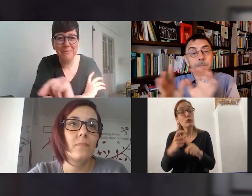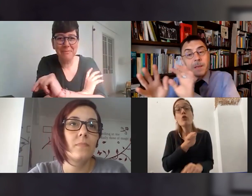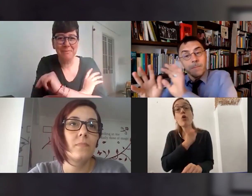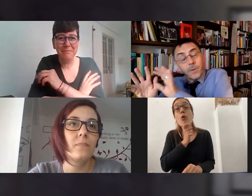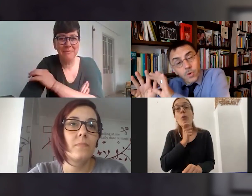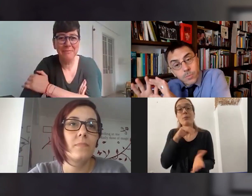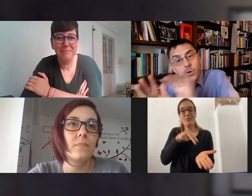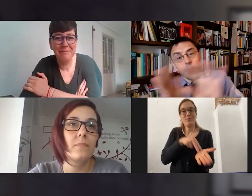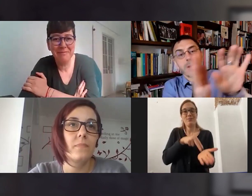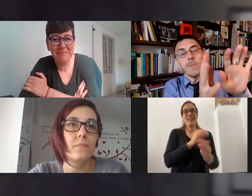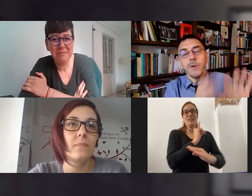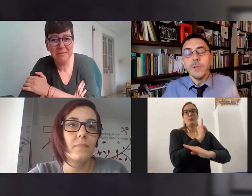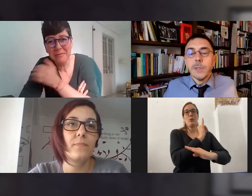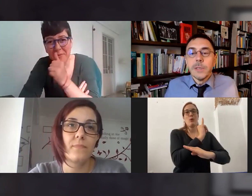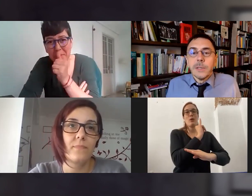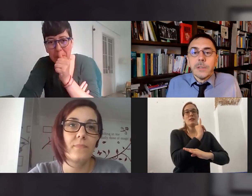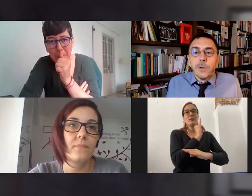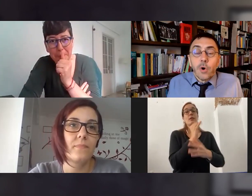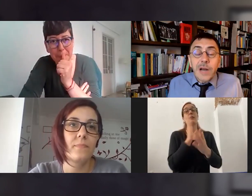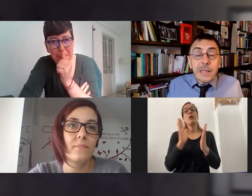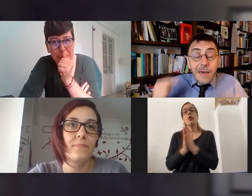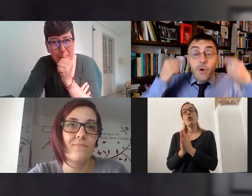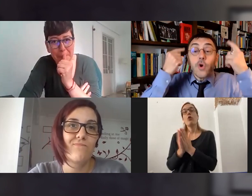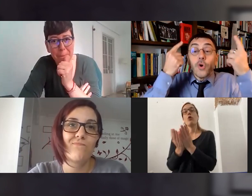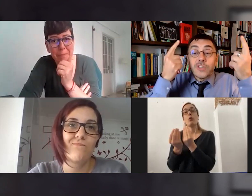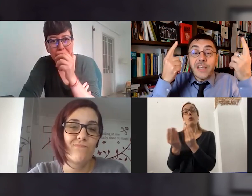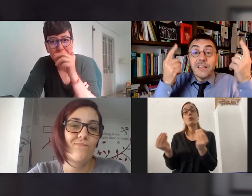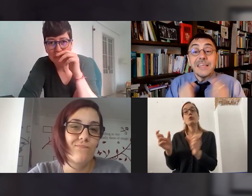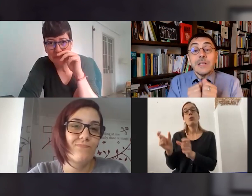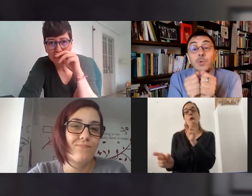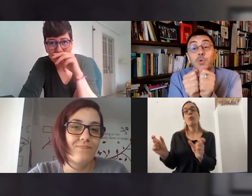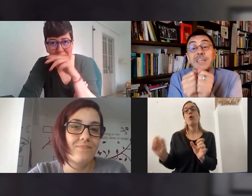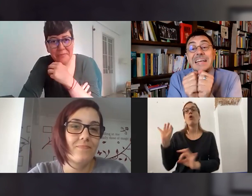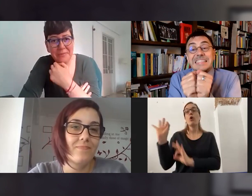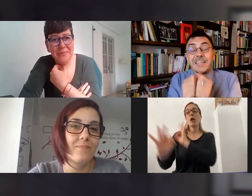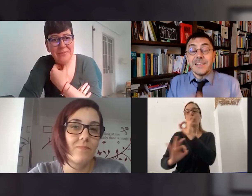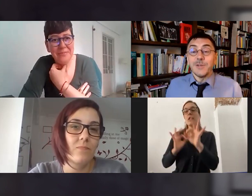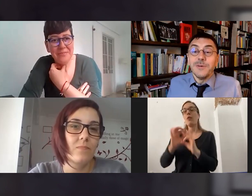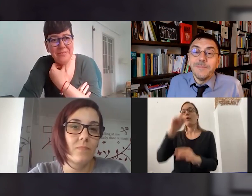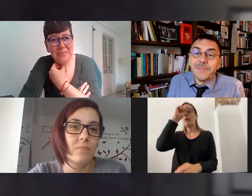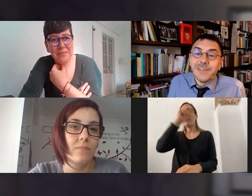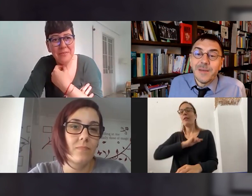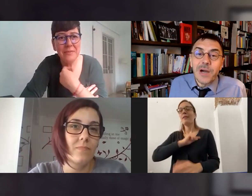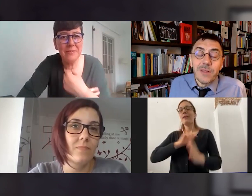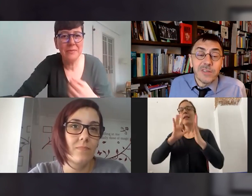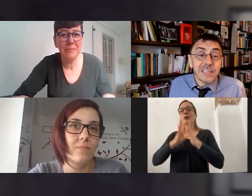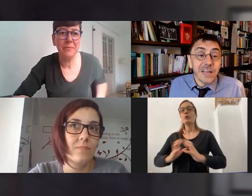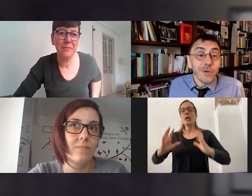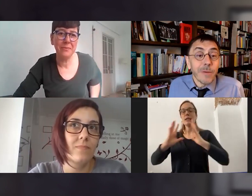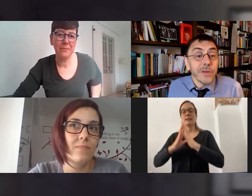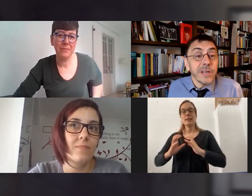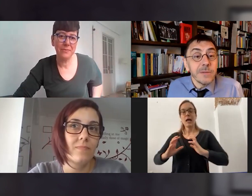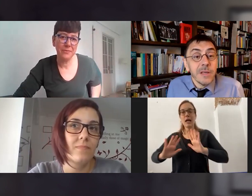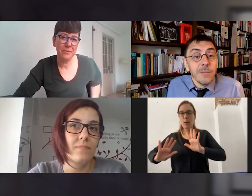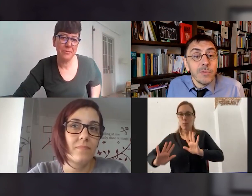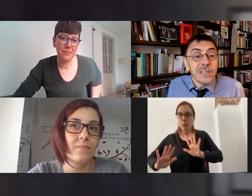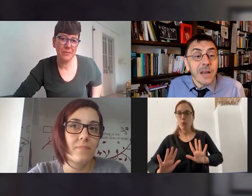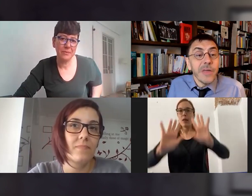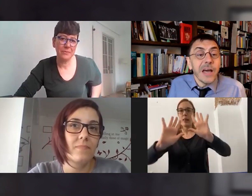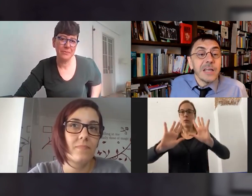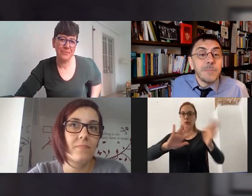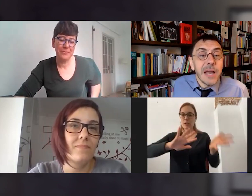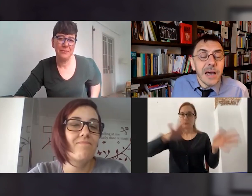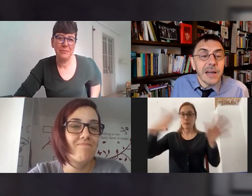instituciones, pero con mucho pueblo organizado, consciente y entusiasta, ¿no? Empujando esas transformaciones.